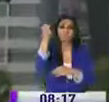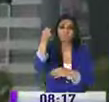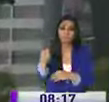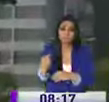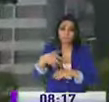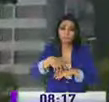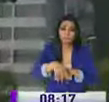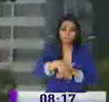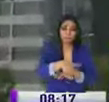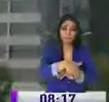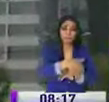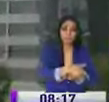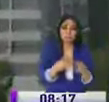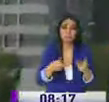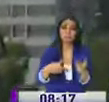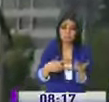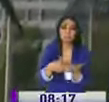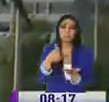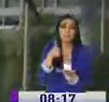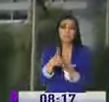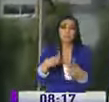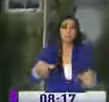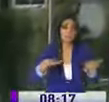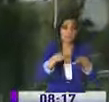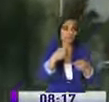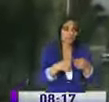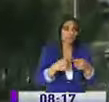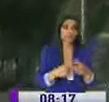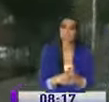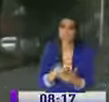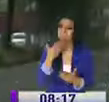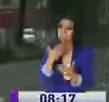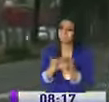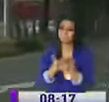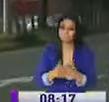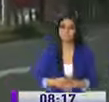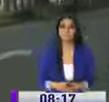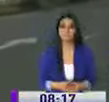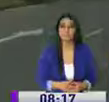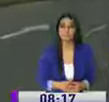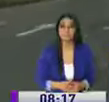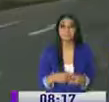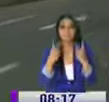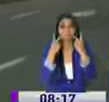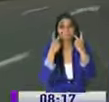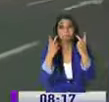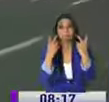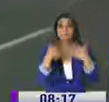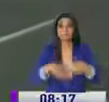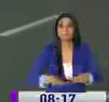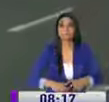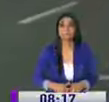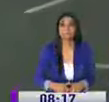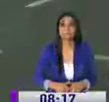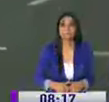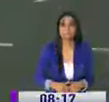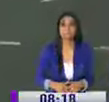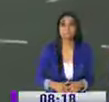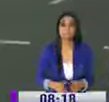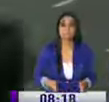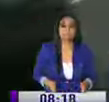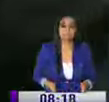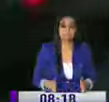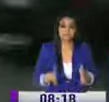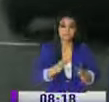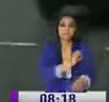vertical incluidas las paradas de toda la ciudad perfecto le agradecemos muchísimo bueno ustedes pueden ver en las imágenes aquí sobre la avenida